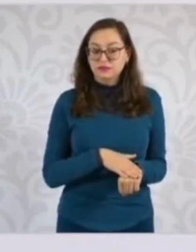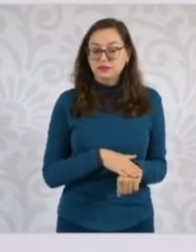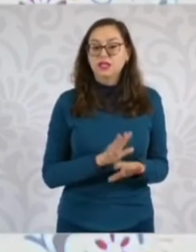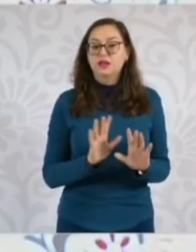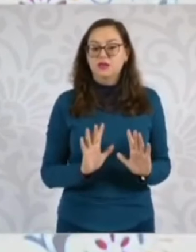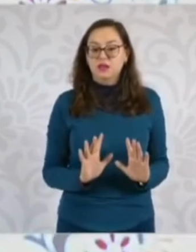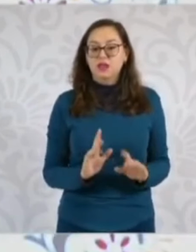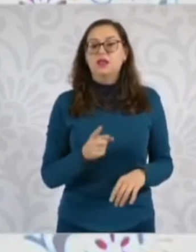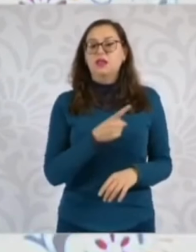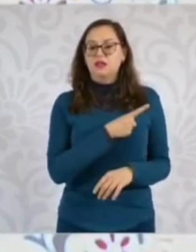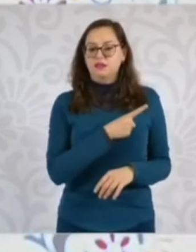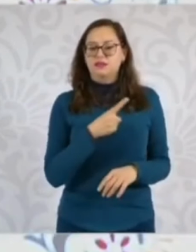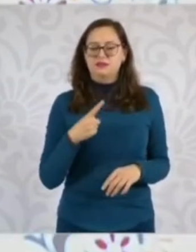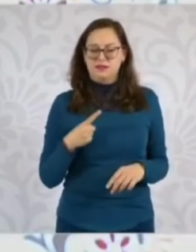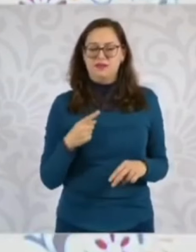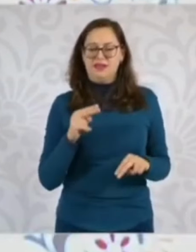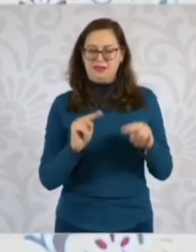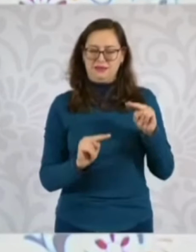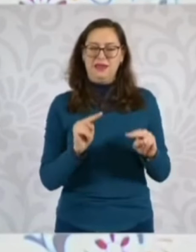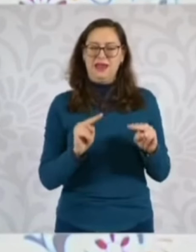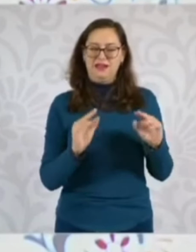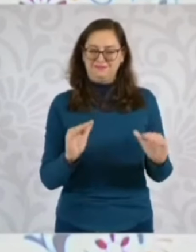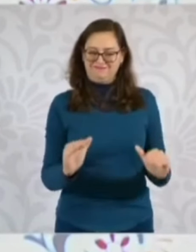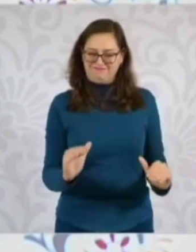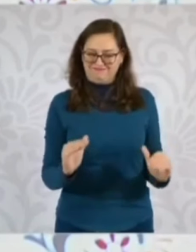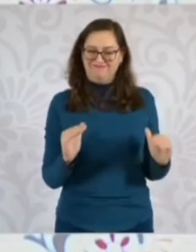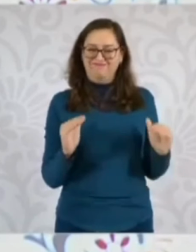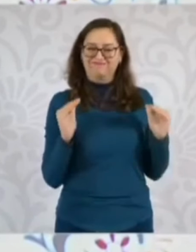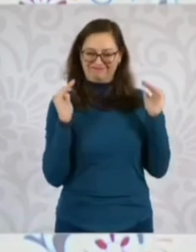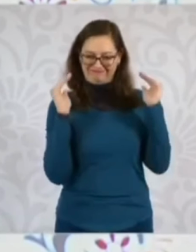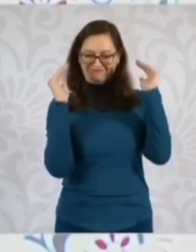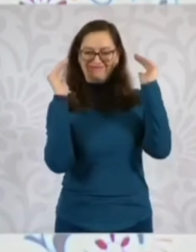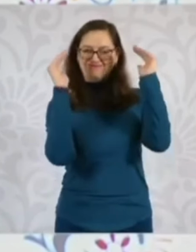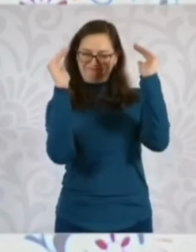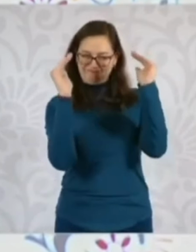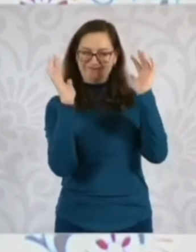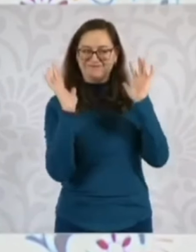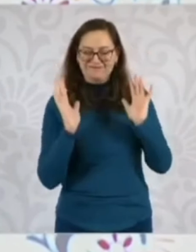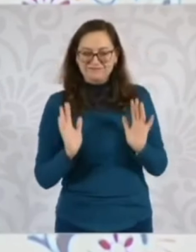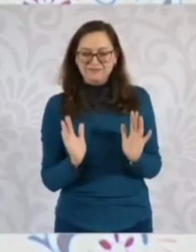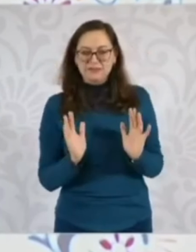es el nivel y que no se caiga en esta